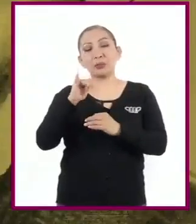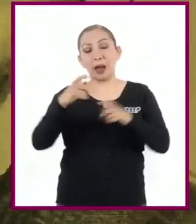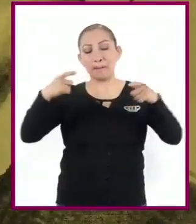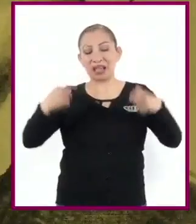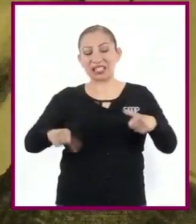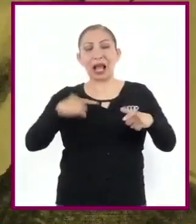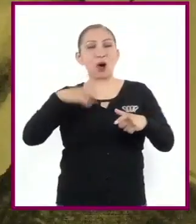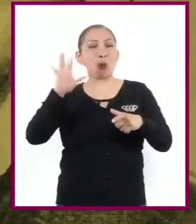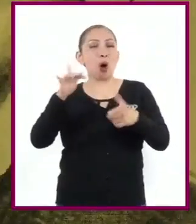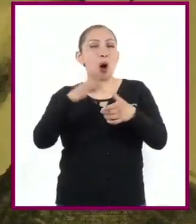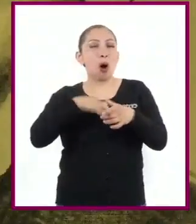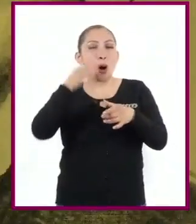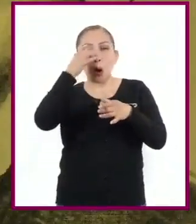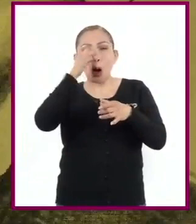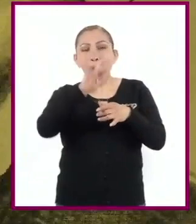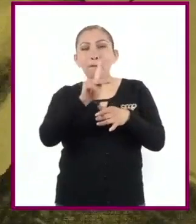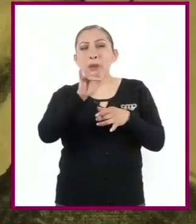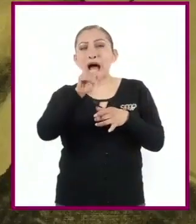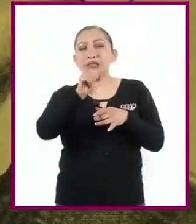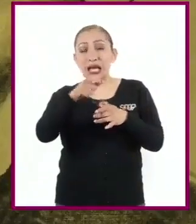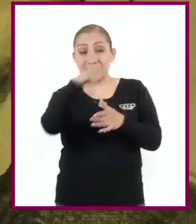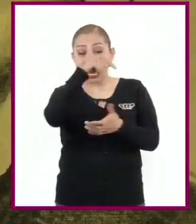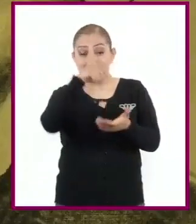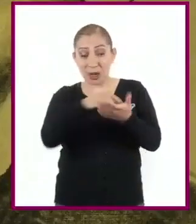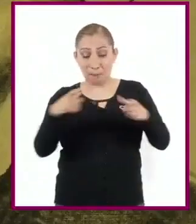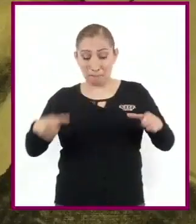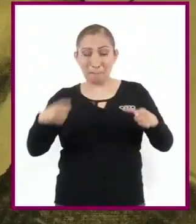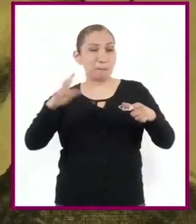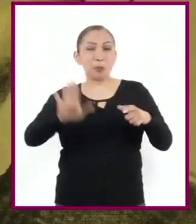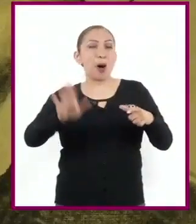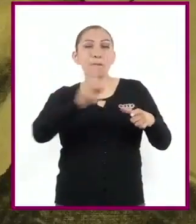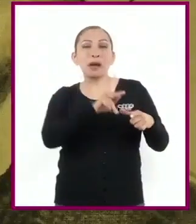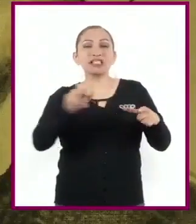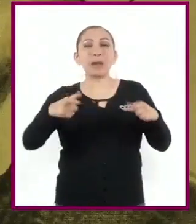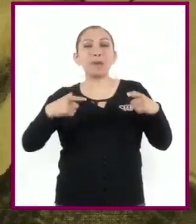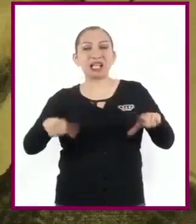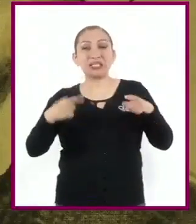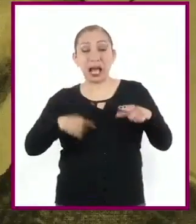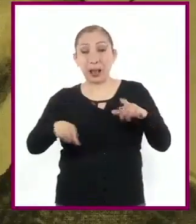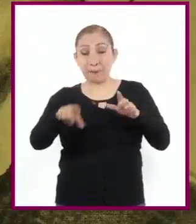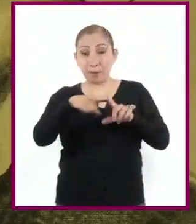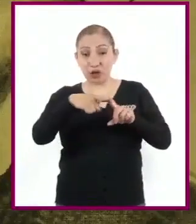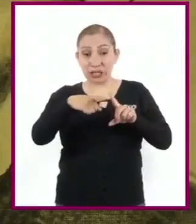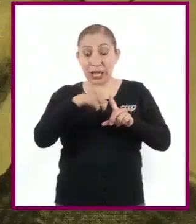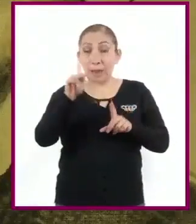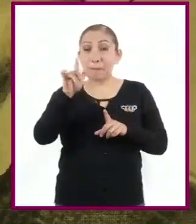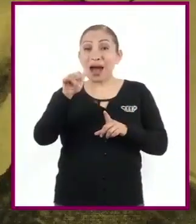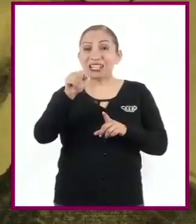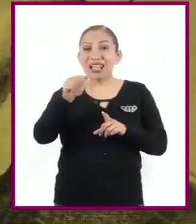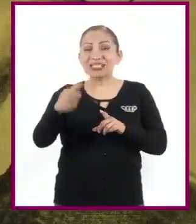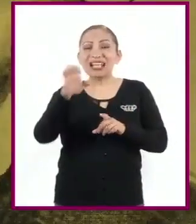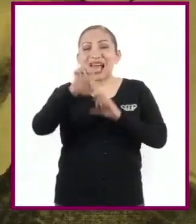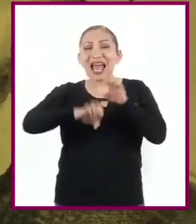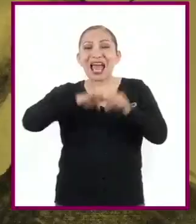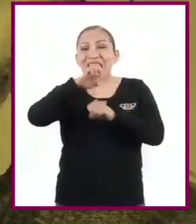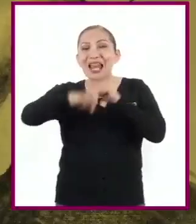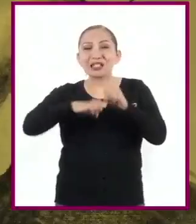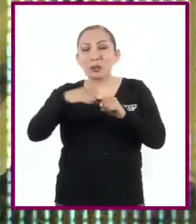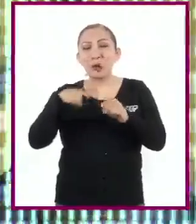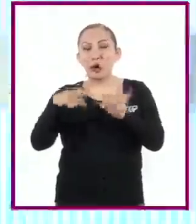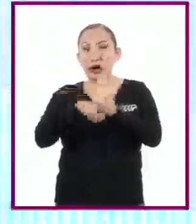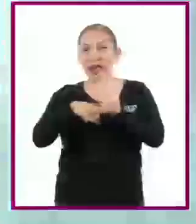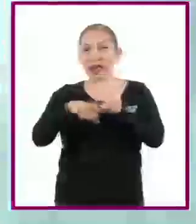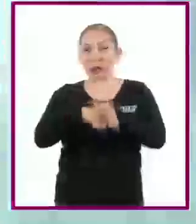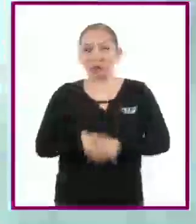con pasas, en el cual la región del pastel representa la carga positiva y las pasas a los electrones con carga